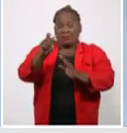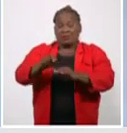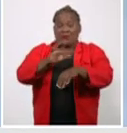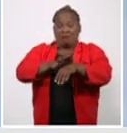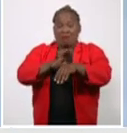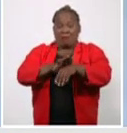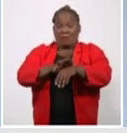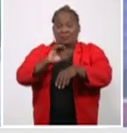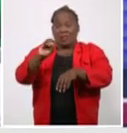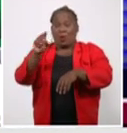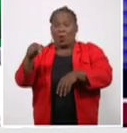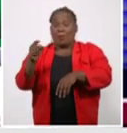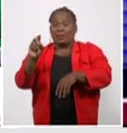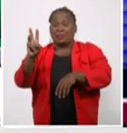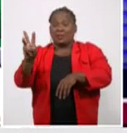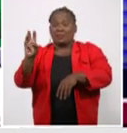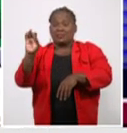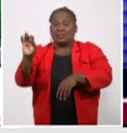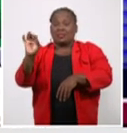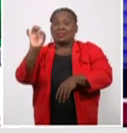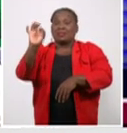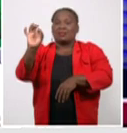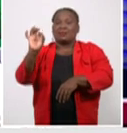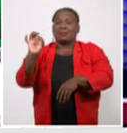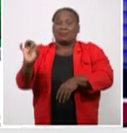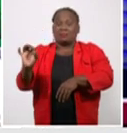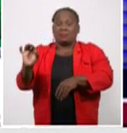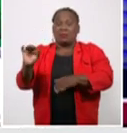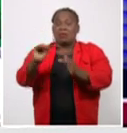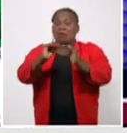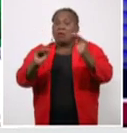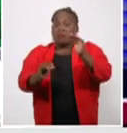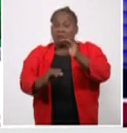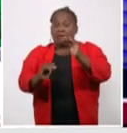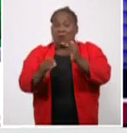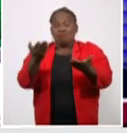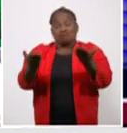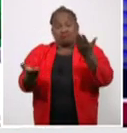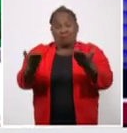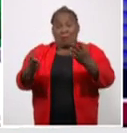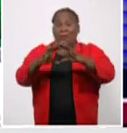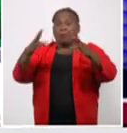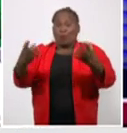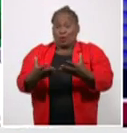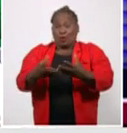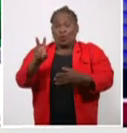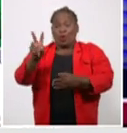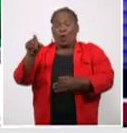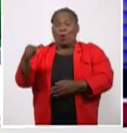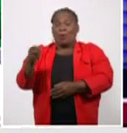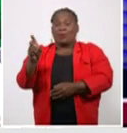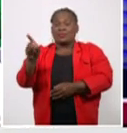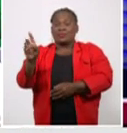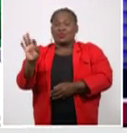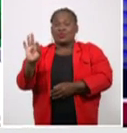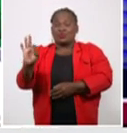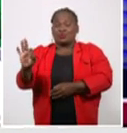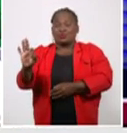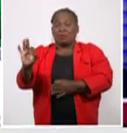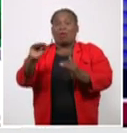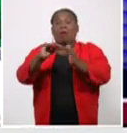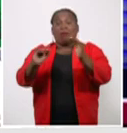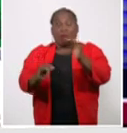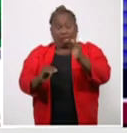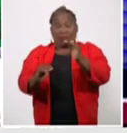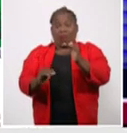0,37%. Pudiéramos decir que inferior a la del mundo, que es de 2,18%, e inferior todavía más